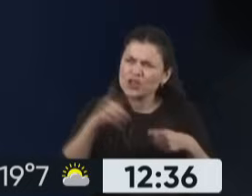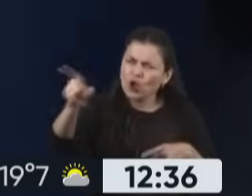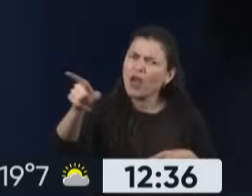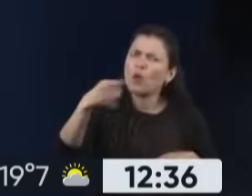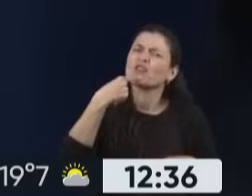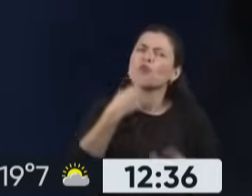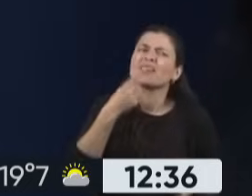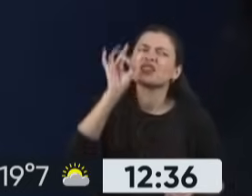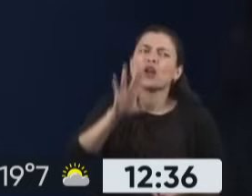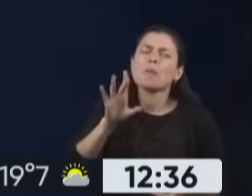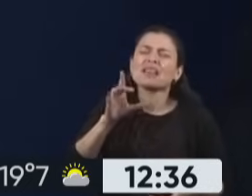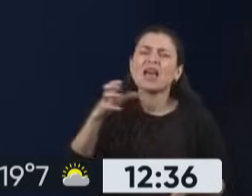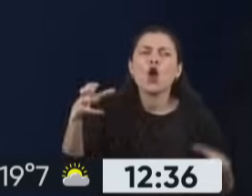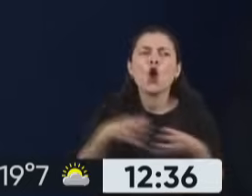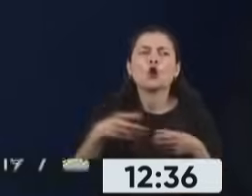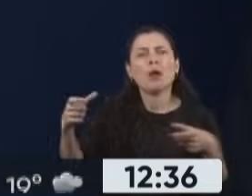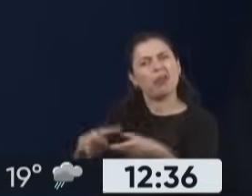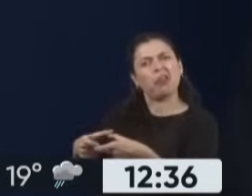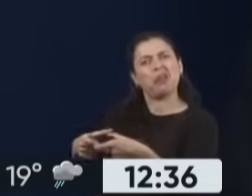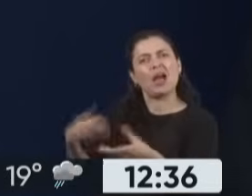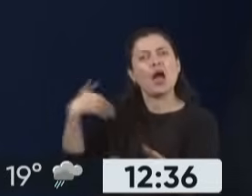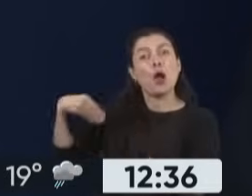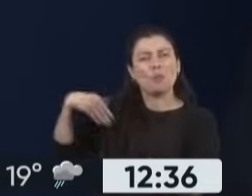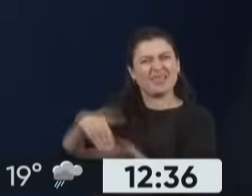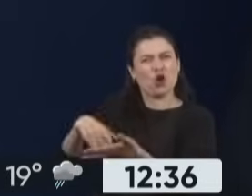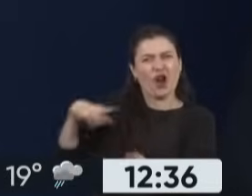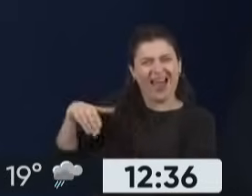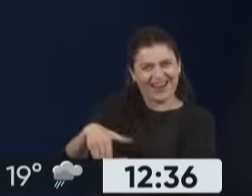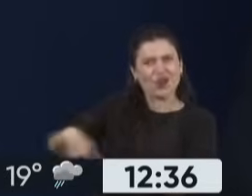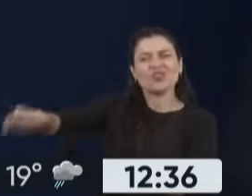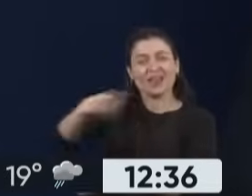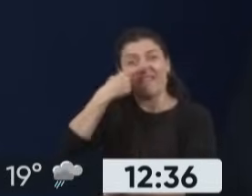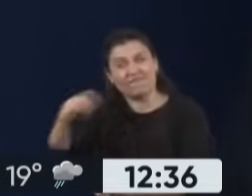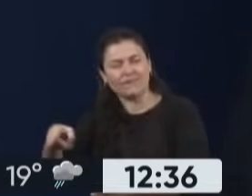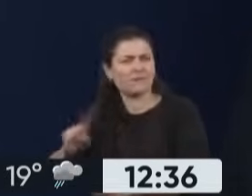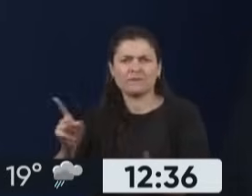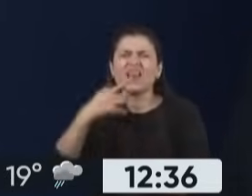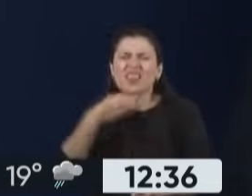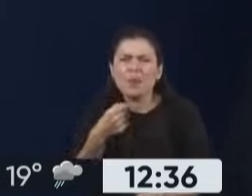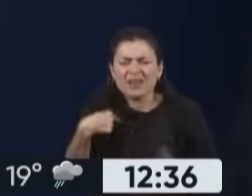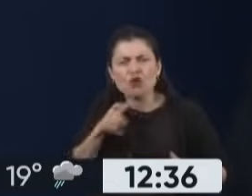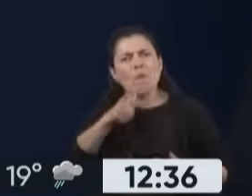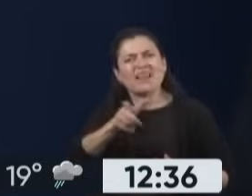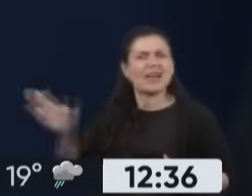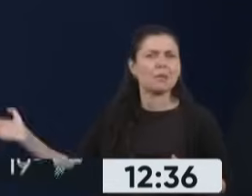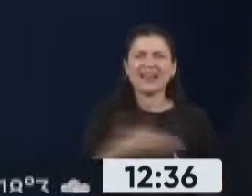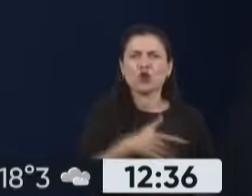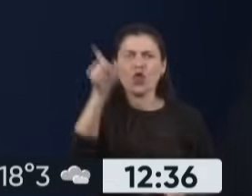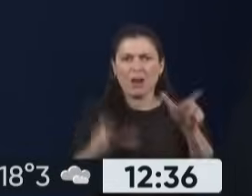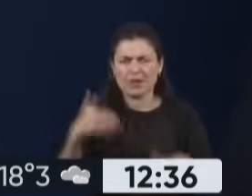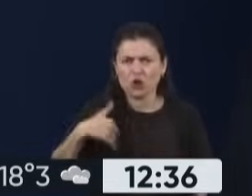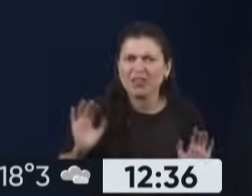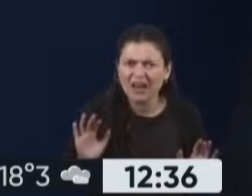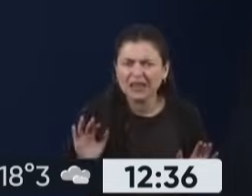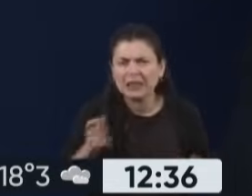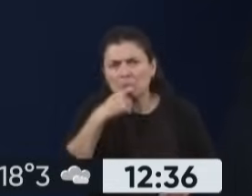argentinos. Esto en realidad es justamente para toda esa gente que tiene pequeños ahorros, ¿sí? Y que